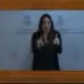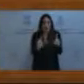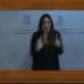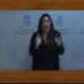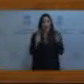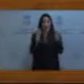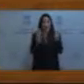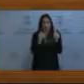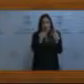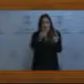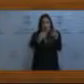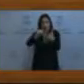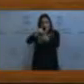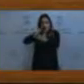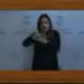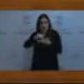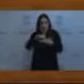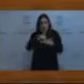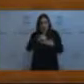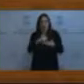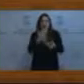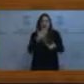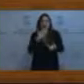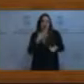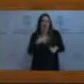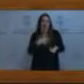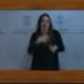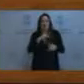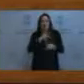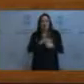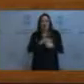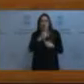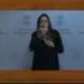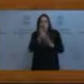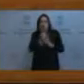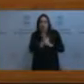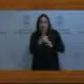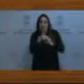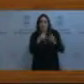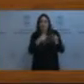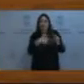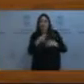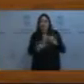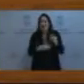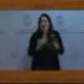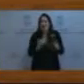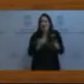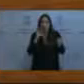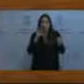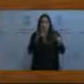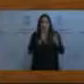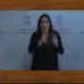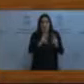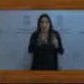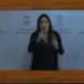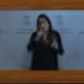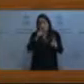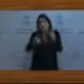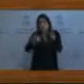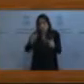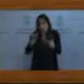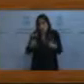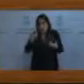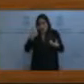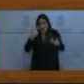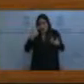la ciudadanía de lo que, por ejemplo, pueden hacer los podólogos en Asturias solo es percibida por aquellos que lo reciben precisamente porque